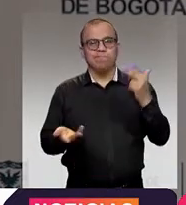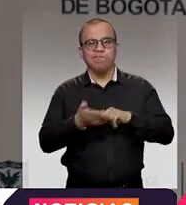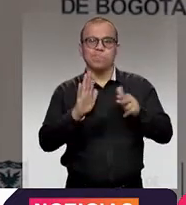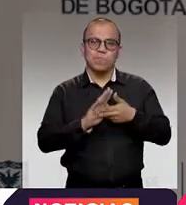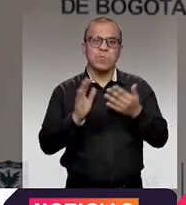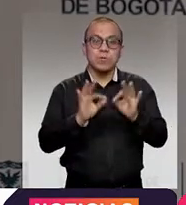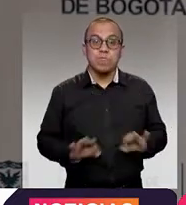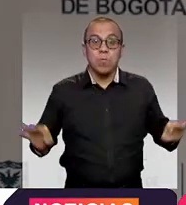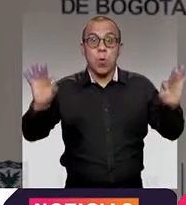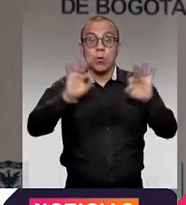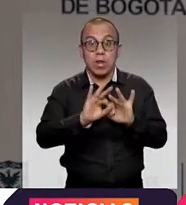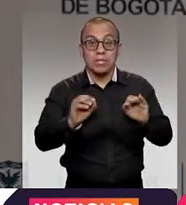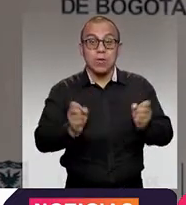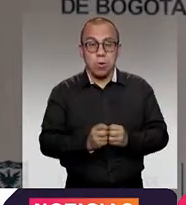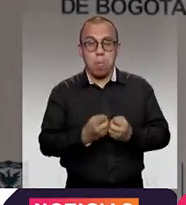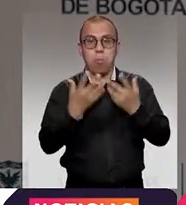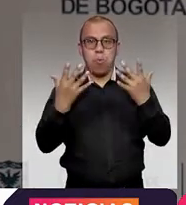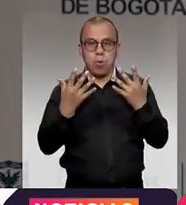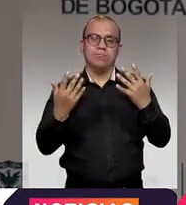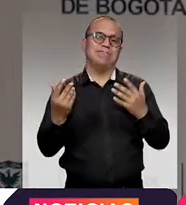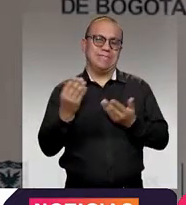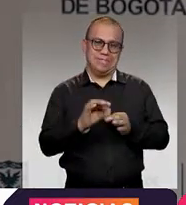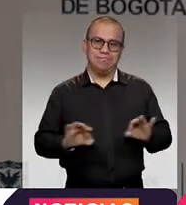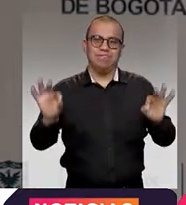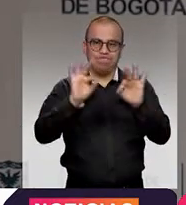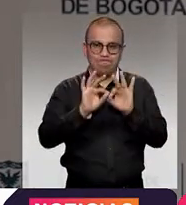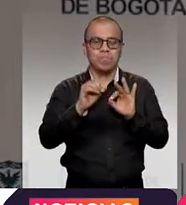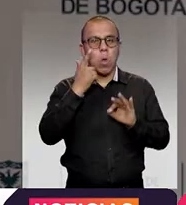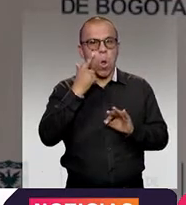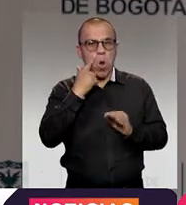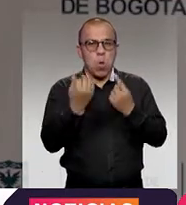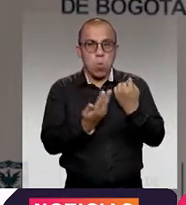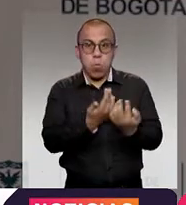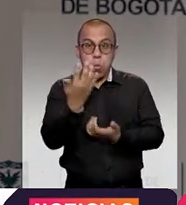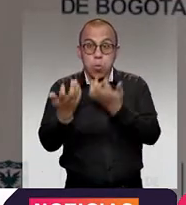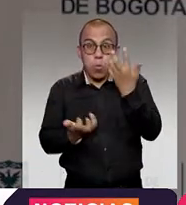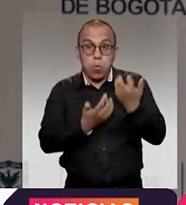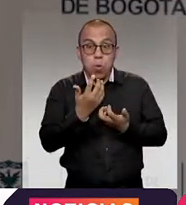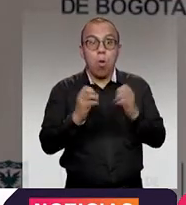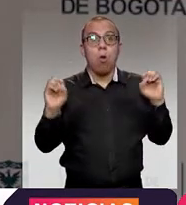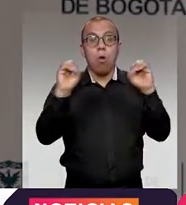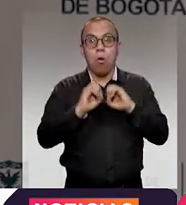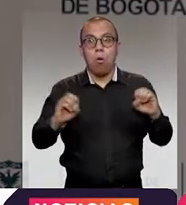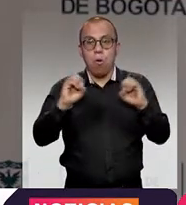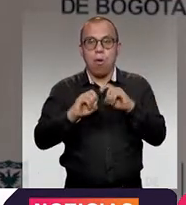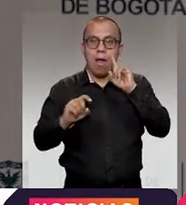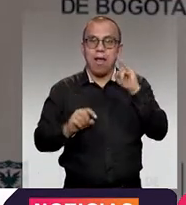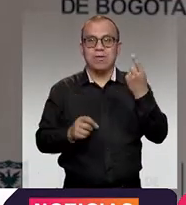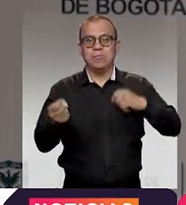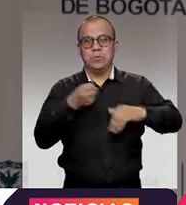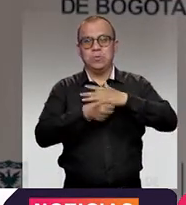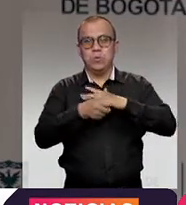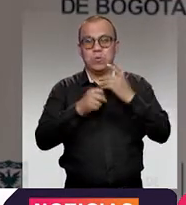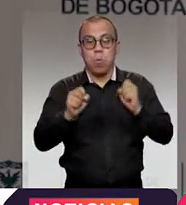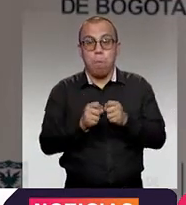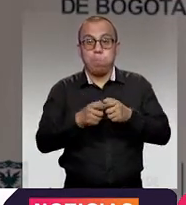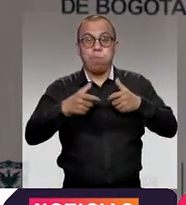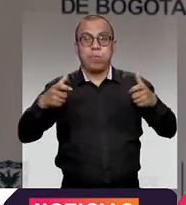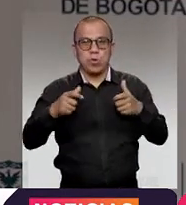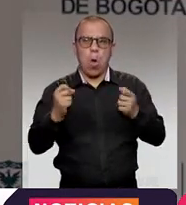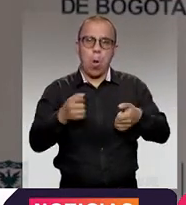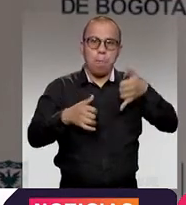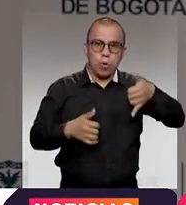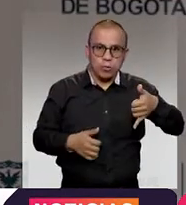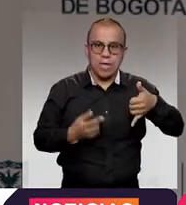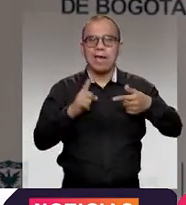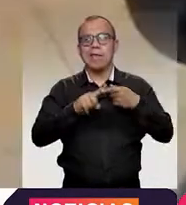esto, que es un material inflamable, insisto, prenderse o incluso tener ocasión de explotar si se trata de botellas